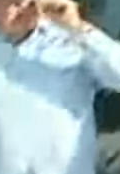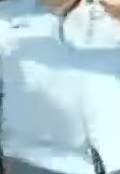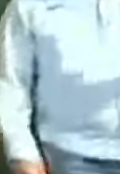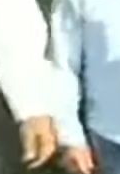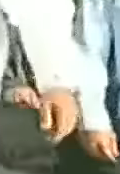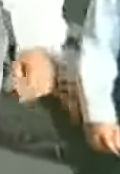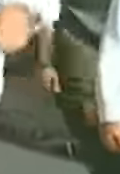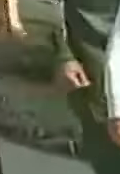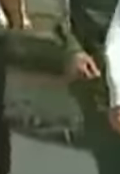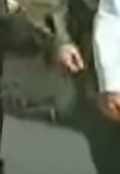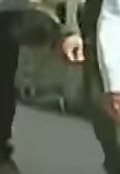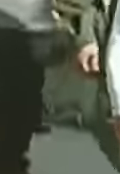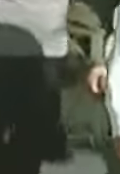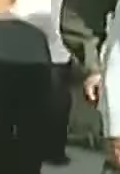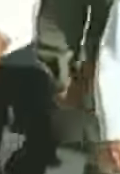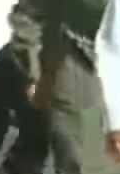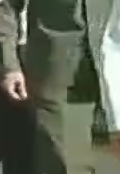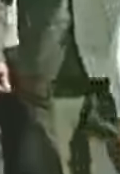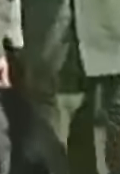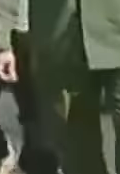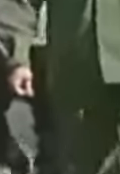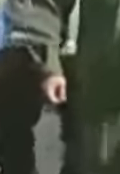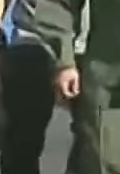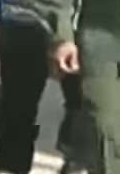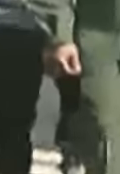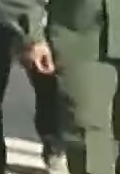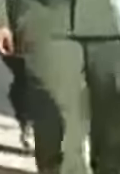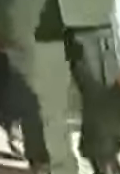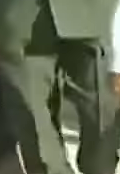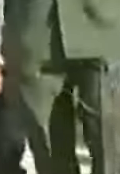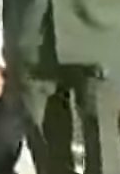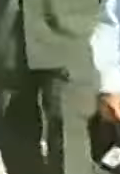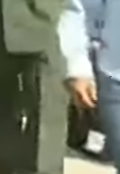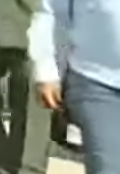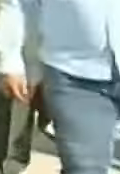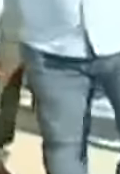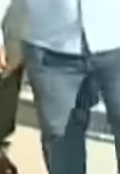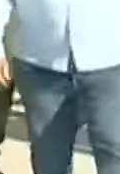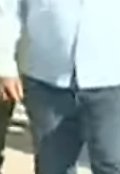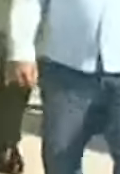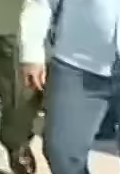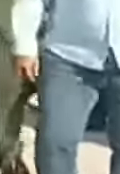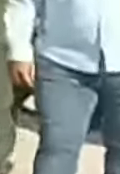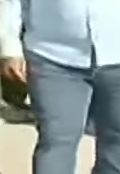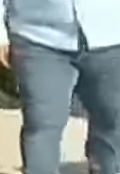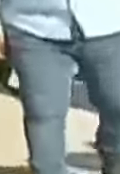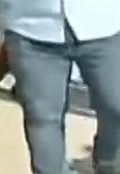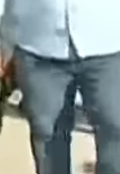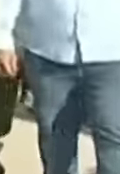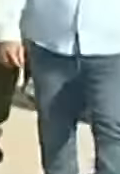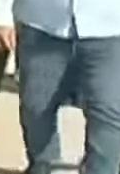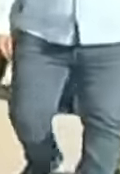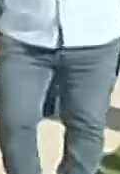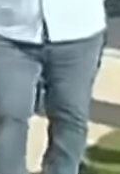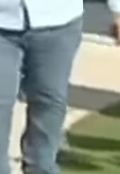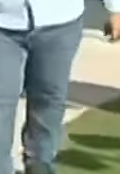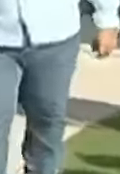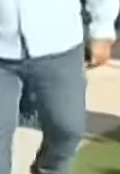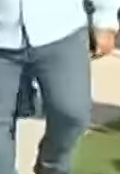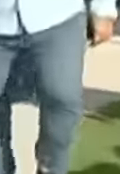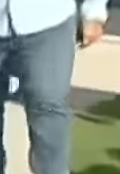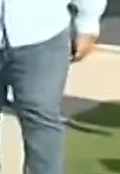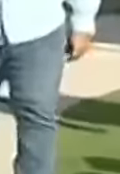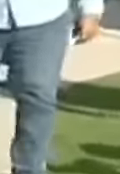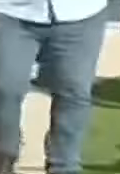José Alejandro Terán, y el alcalde del municipio La Guaira, José Manuel Suárez, en lo que es esta obra de envergadura construida